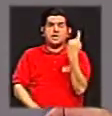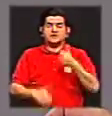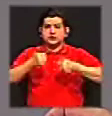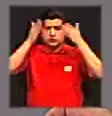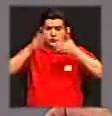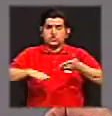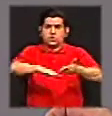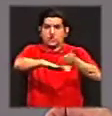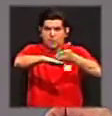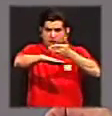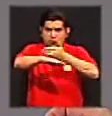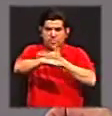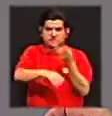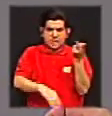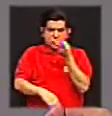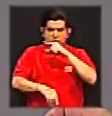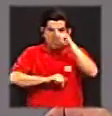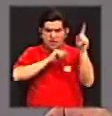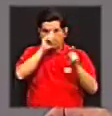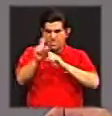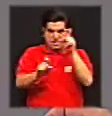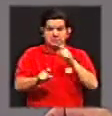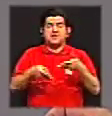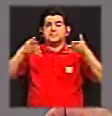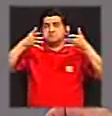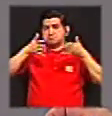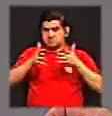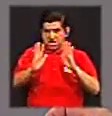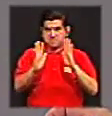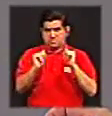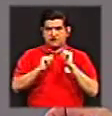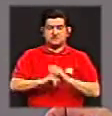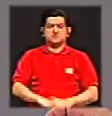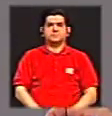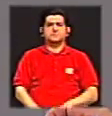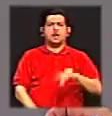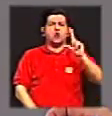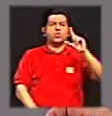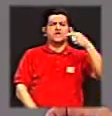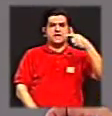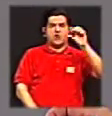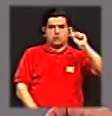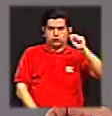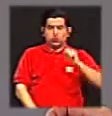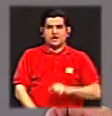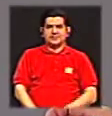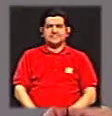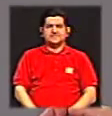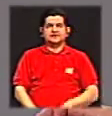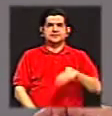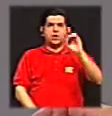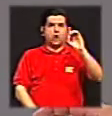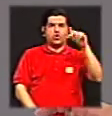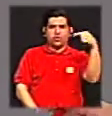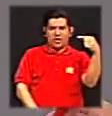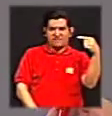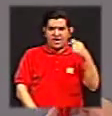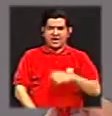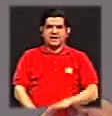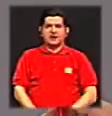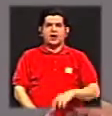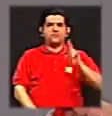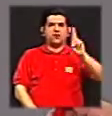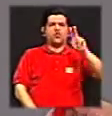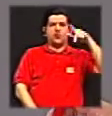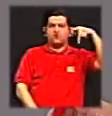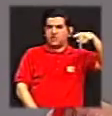que ha subido en las dos encuestas. Mientras que Luis Guillermo Solís, Otto Guevara, Rodolfo